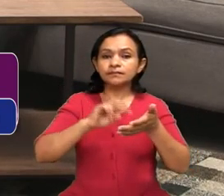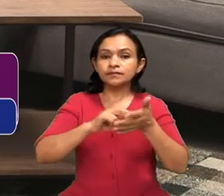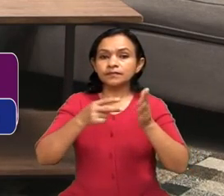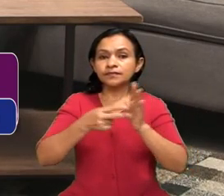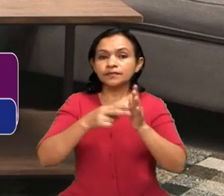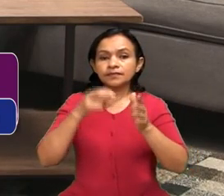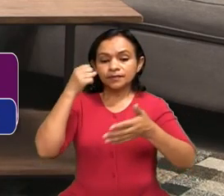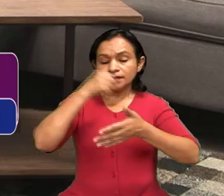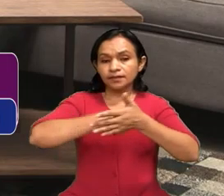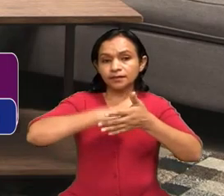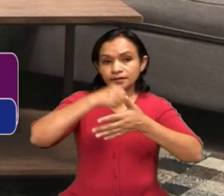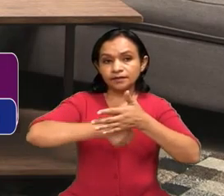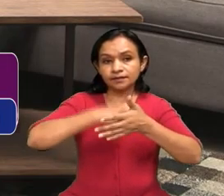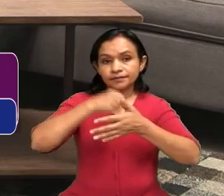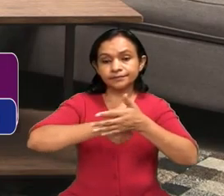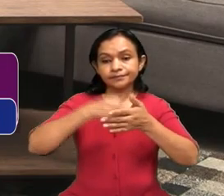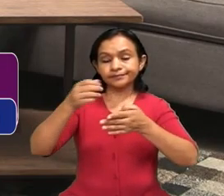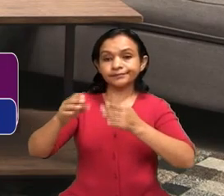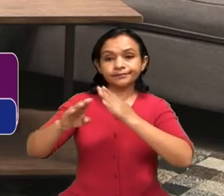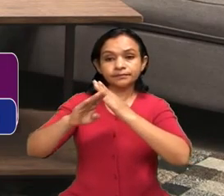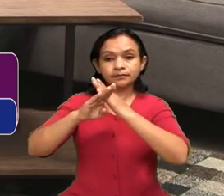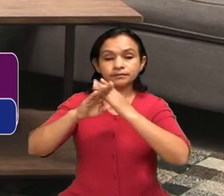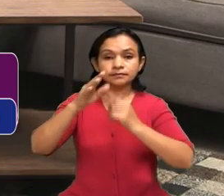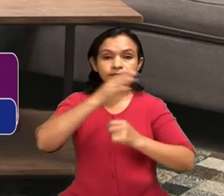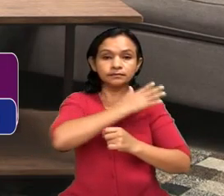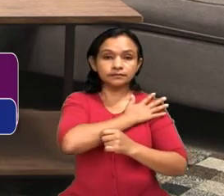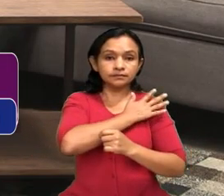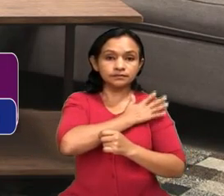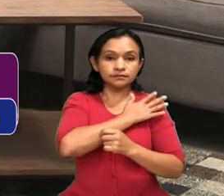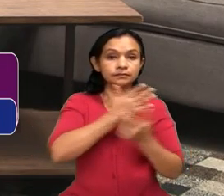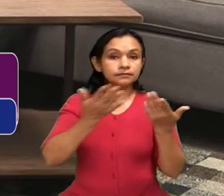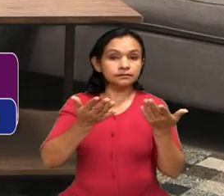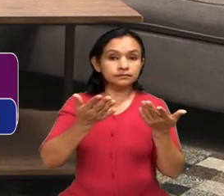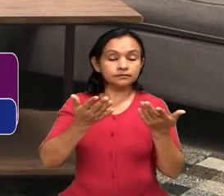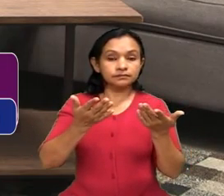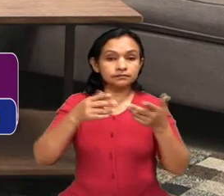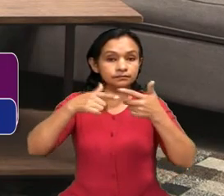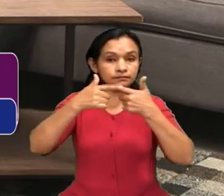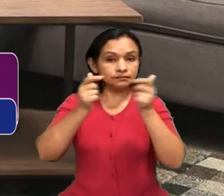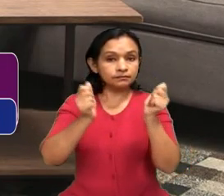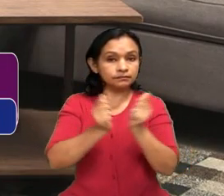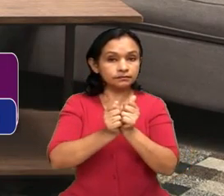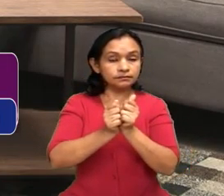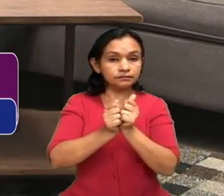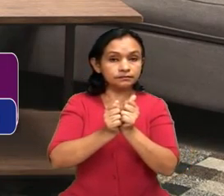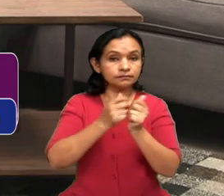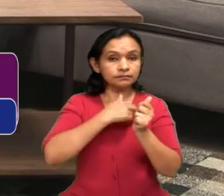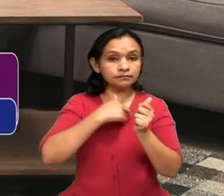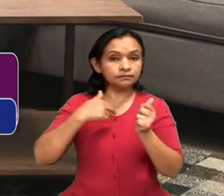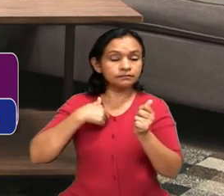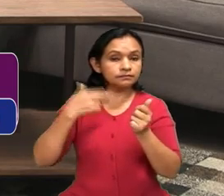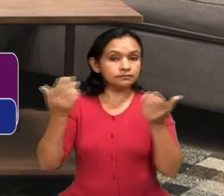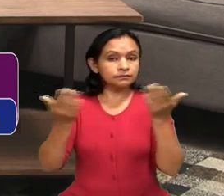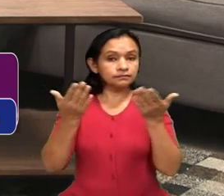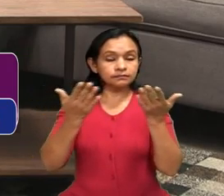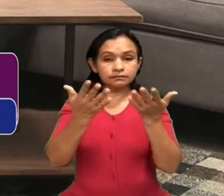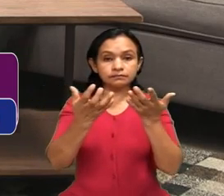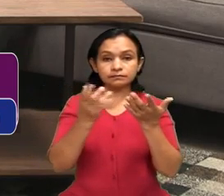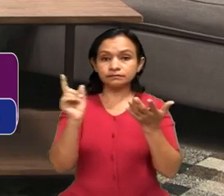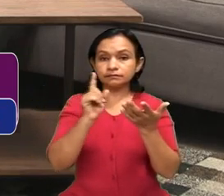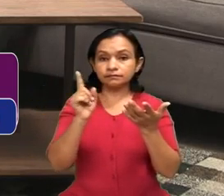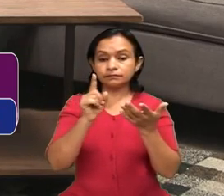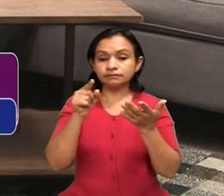para la lucha antisomocista el principio del movimiento del 56, pero también el acto en sí mismo. No quisiera que una